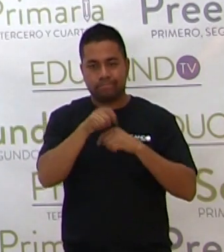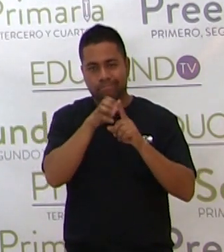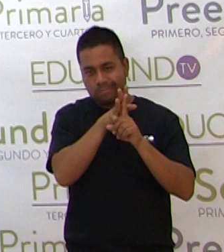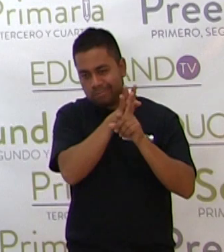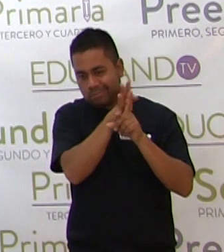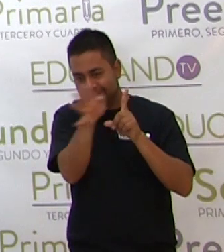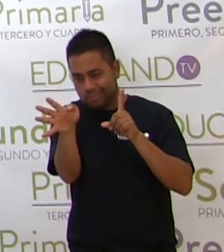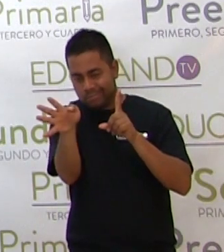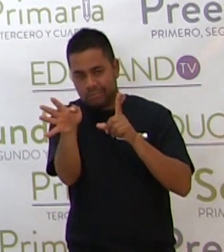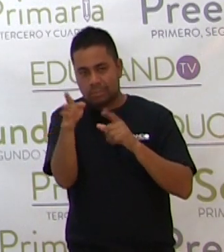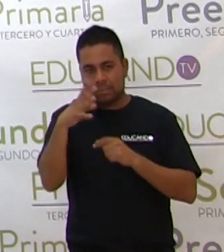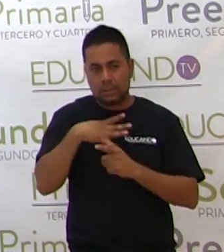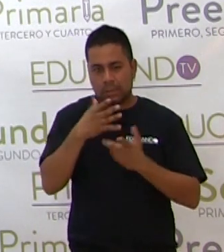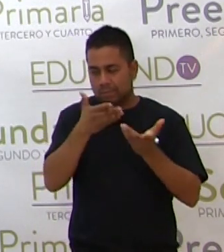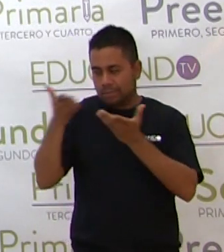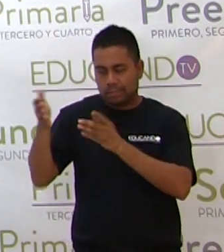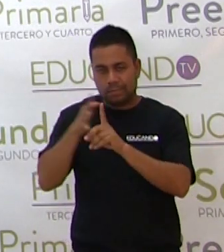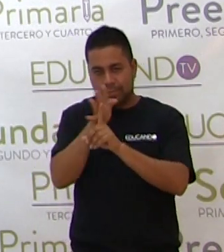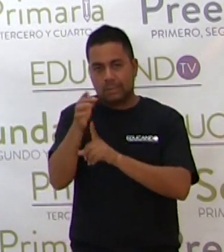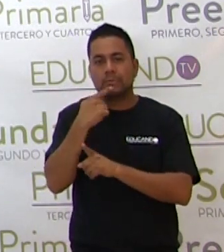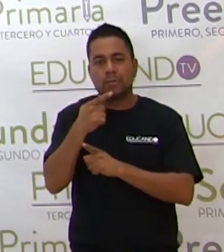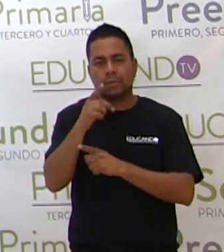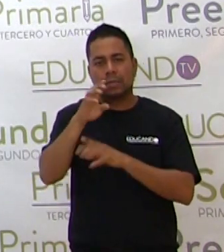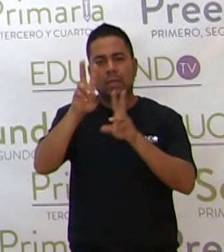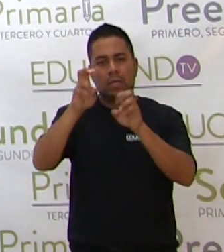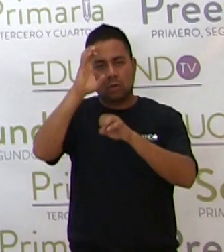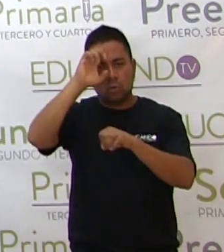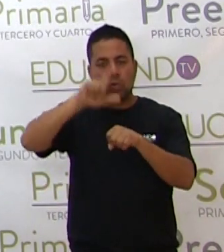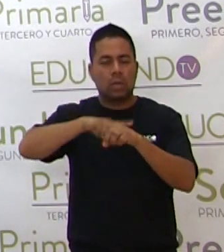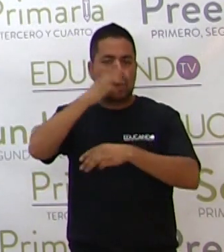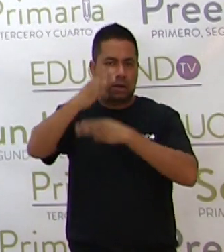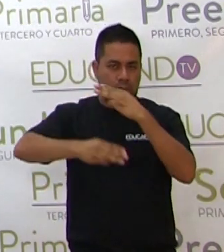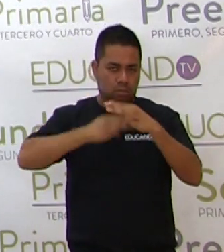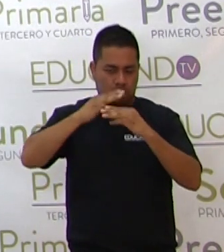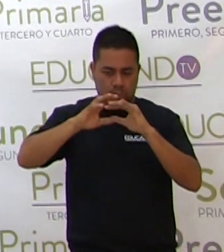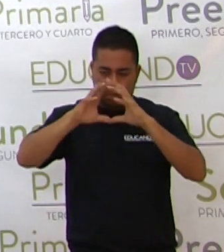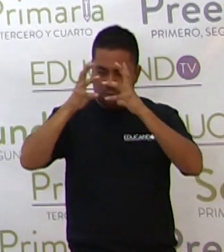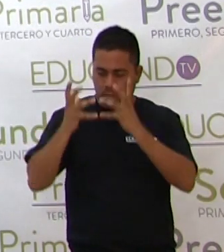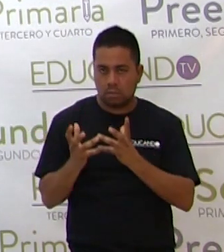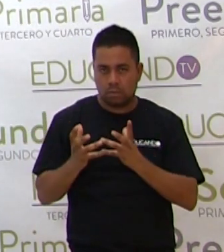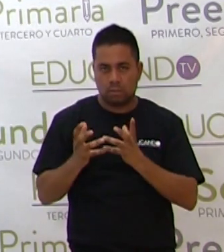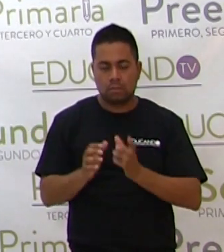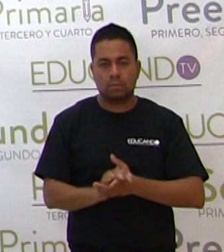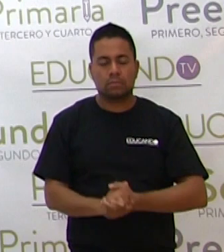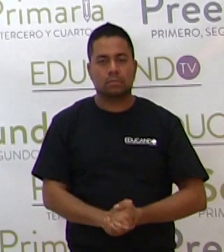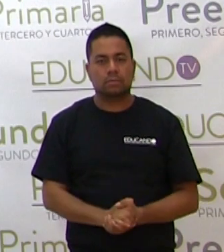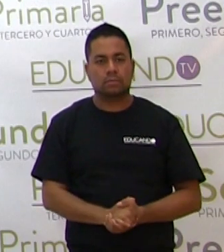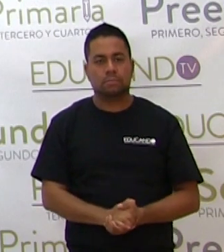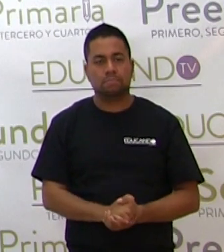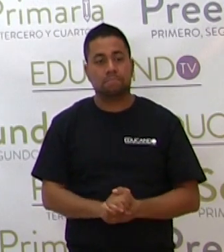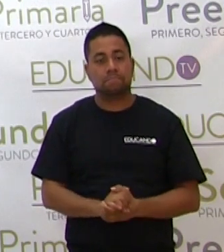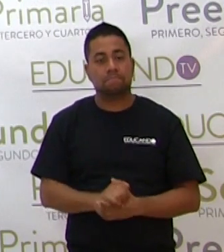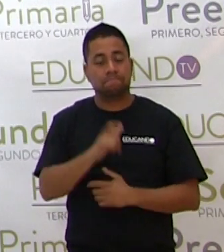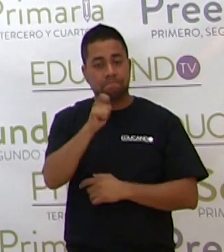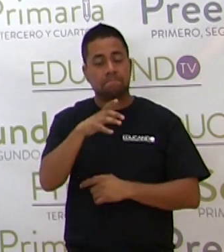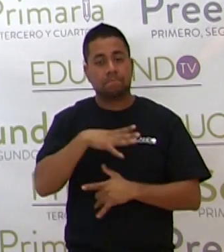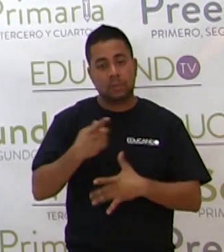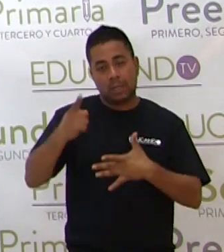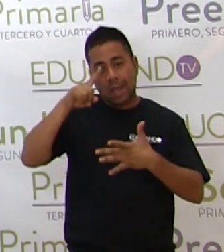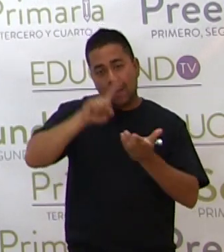que está aquí dice culturas del mundo y esto sería el